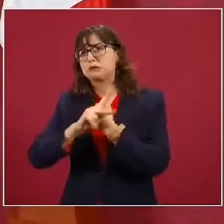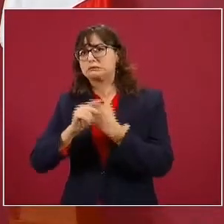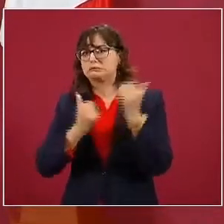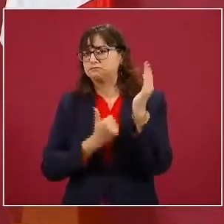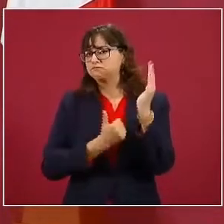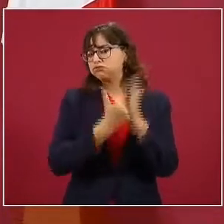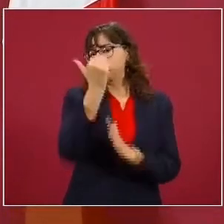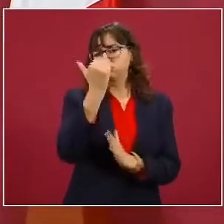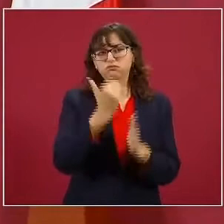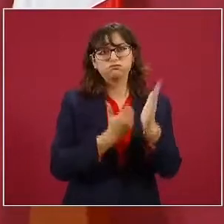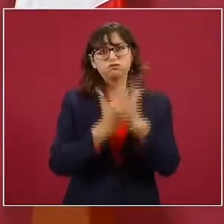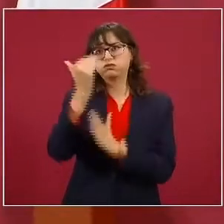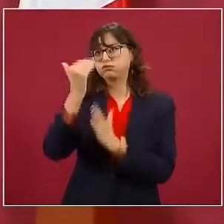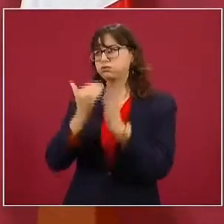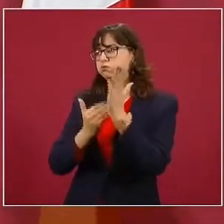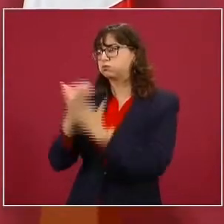hay